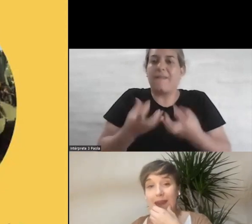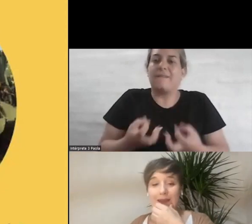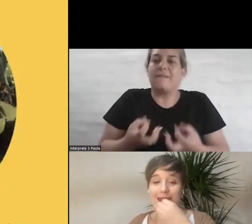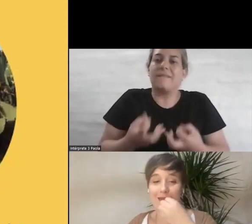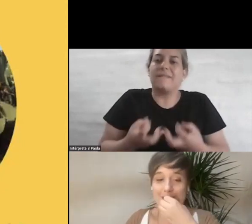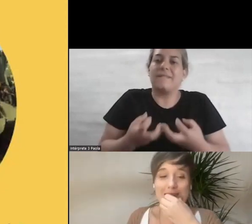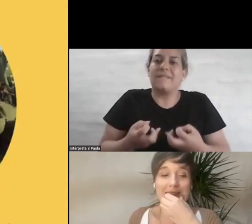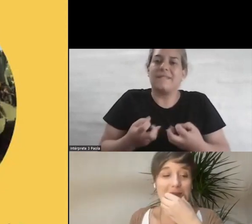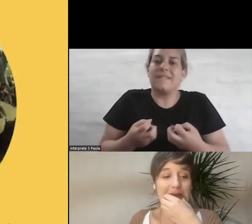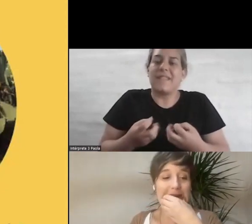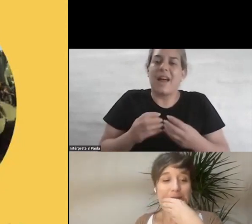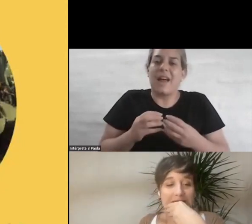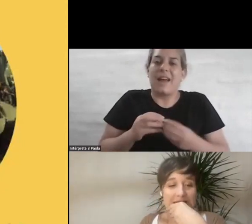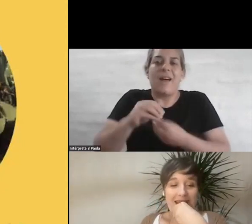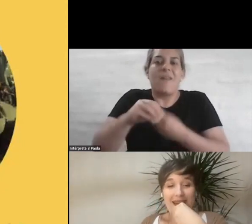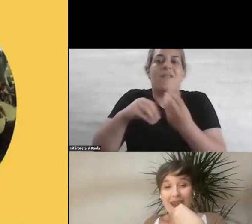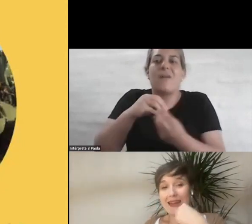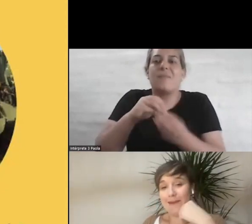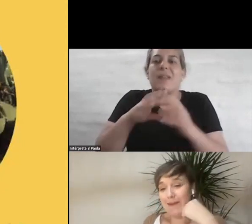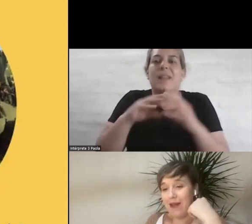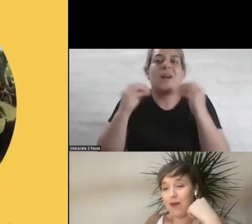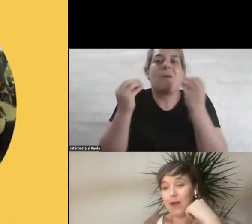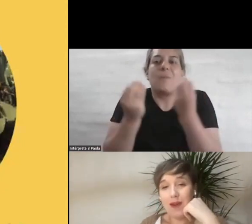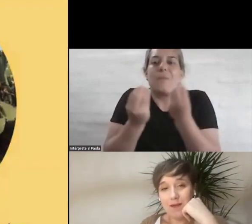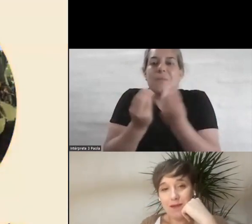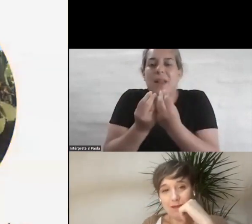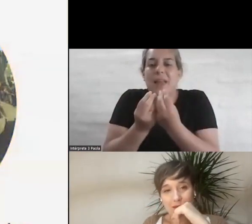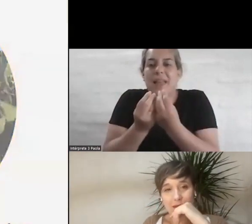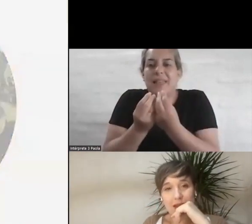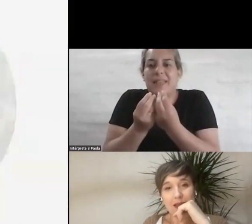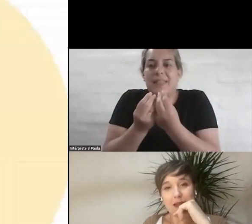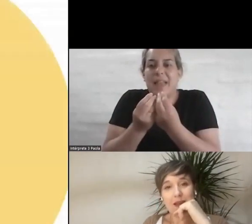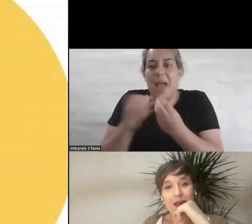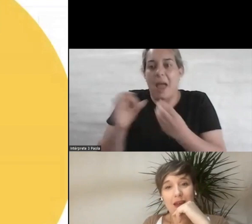la familia, ¿no? Él tiene un hermanito ya. Y en la semana 12,